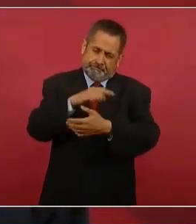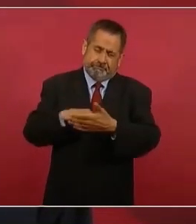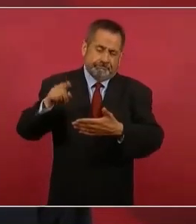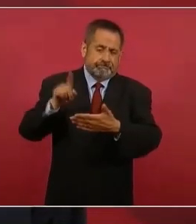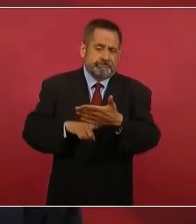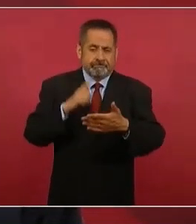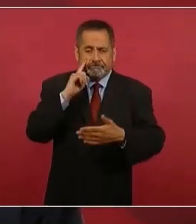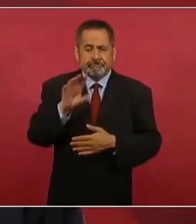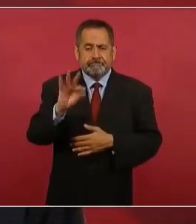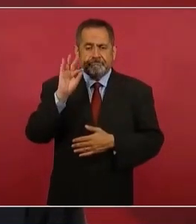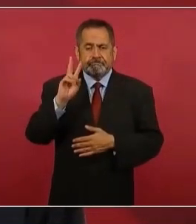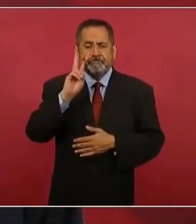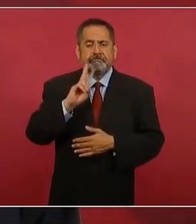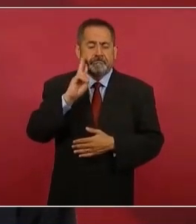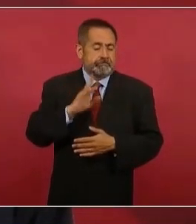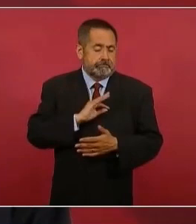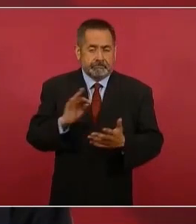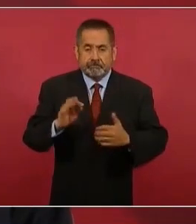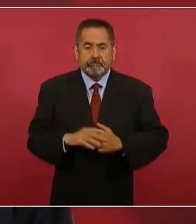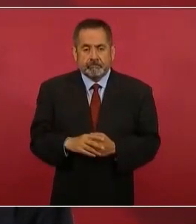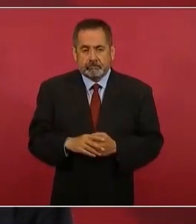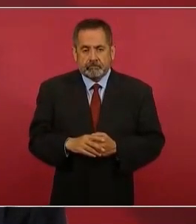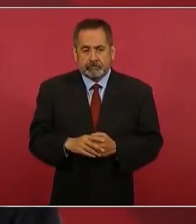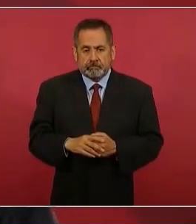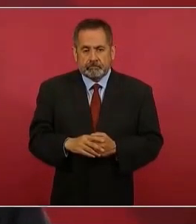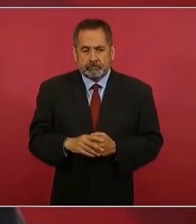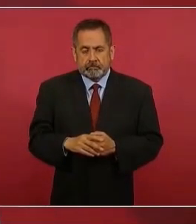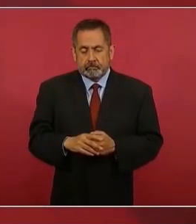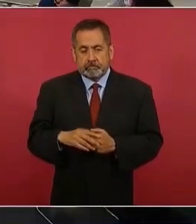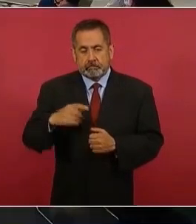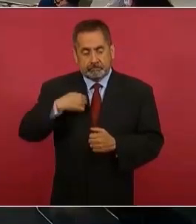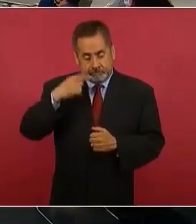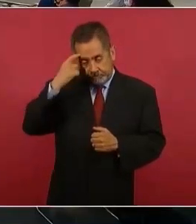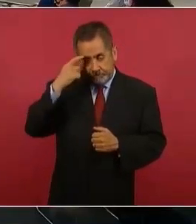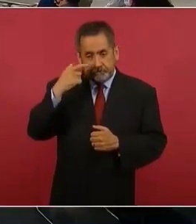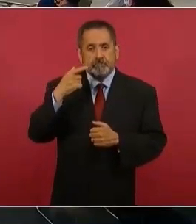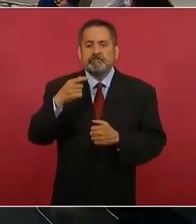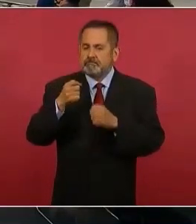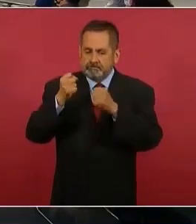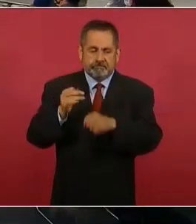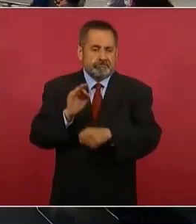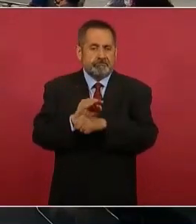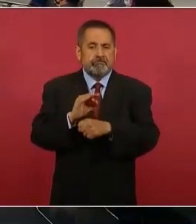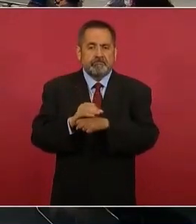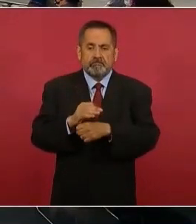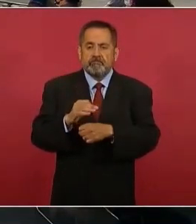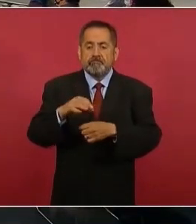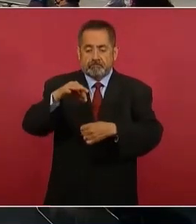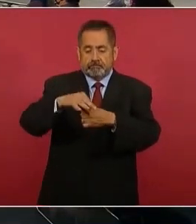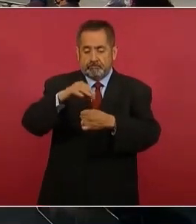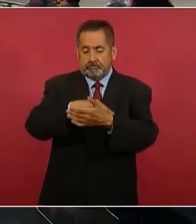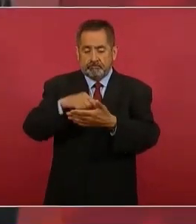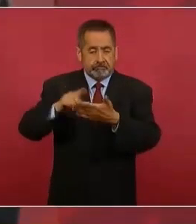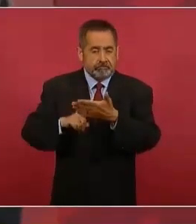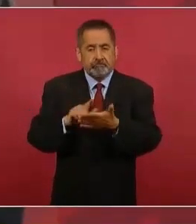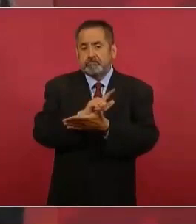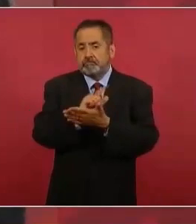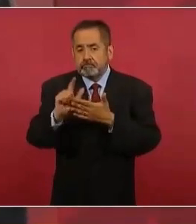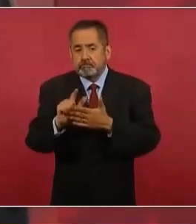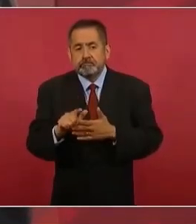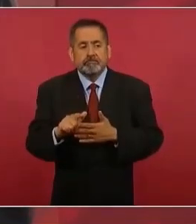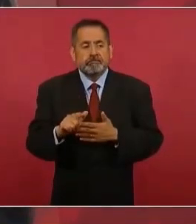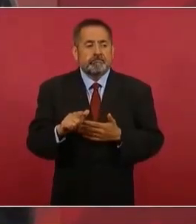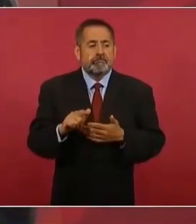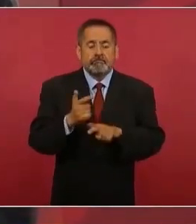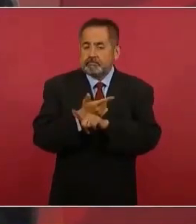va a elegir, y vamos a garantizar que las elecciones sean limpias y libres, sin fraude,